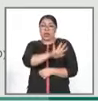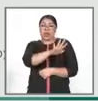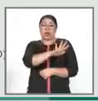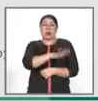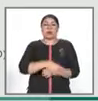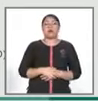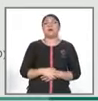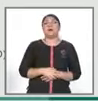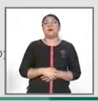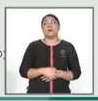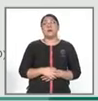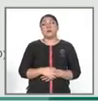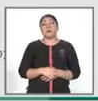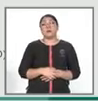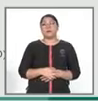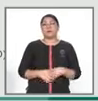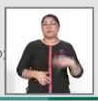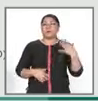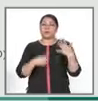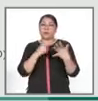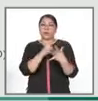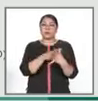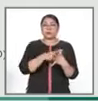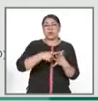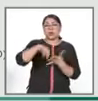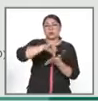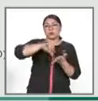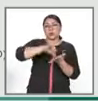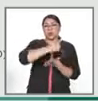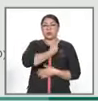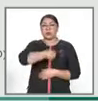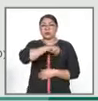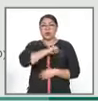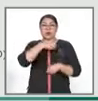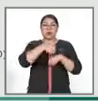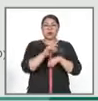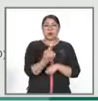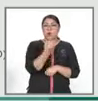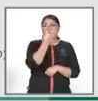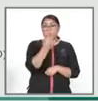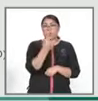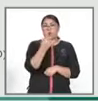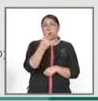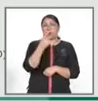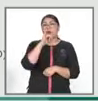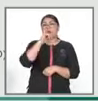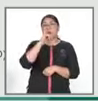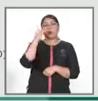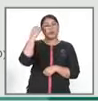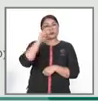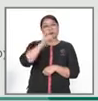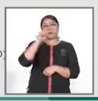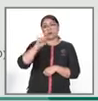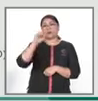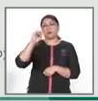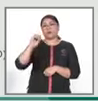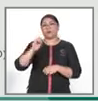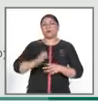los servicios de salud de Oaxaca y el centro de salud urbano número uno de los servicios de salud de